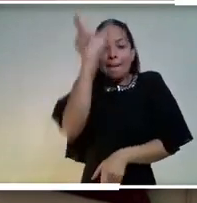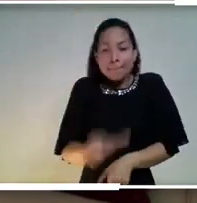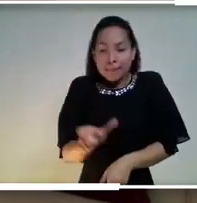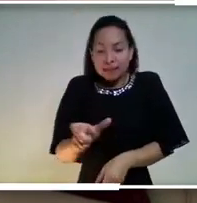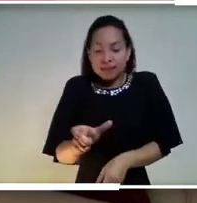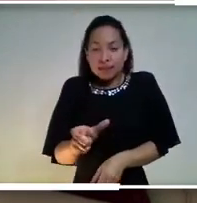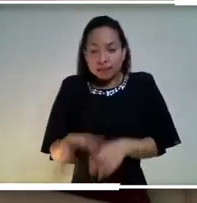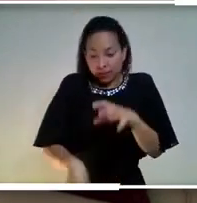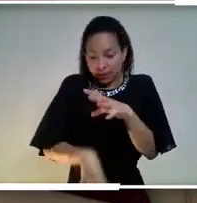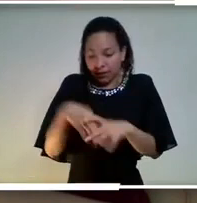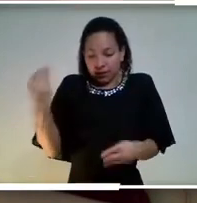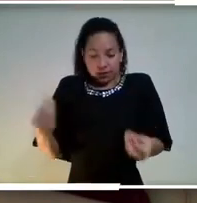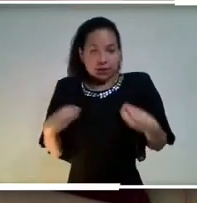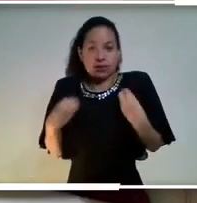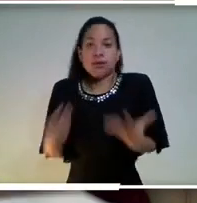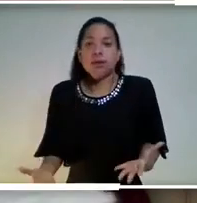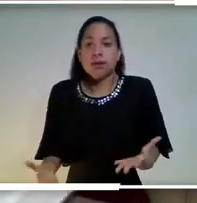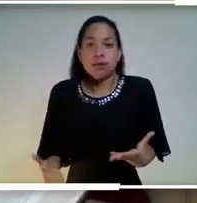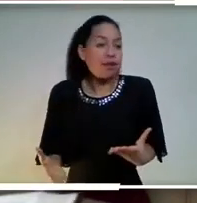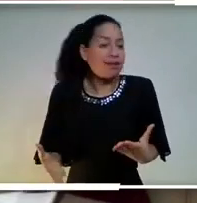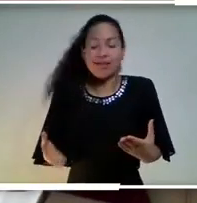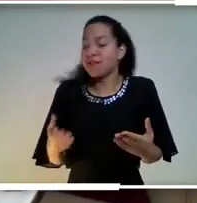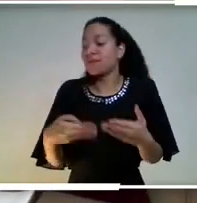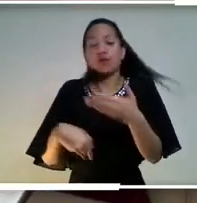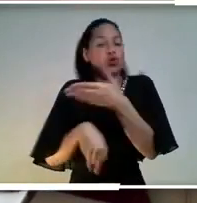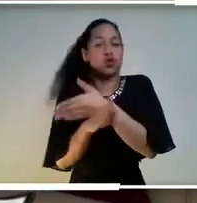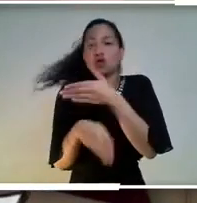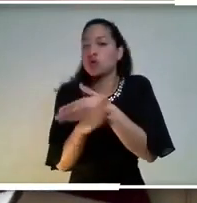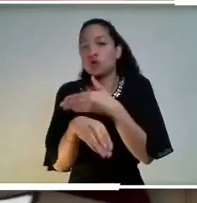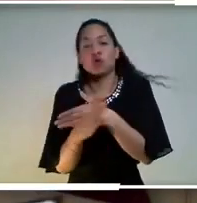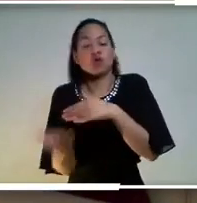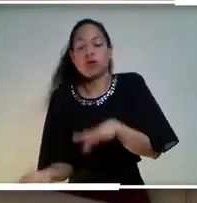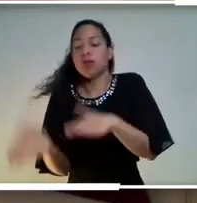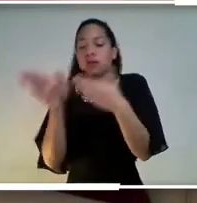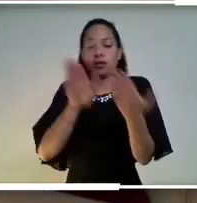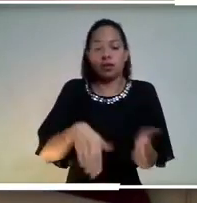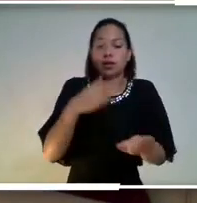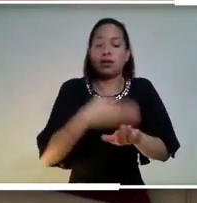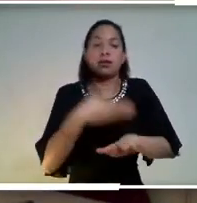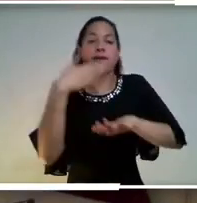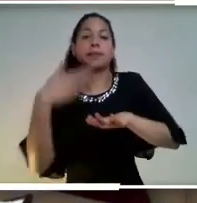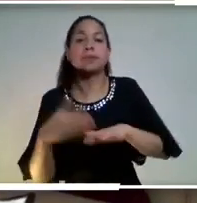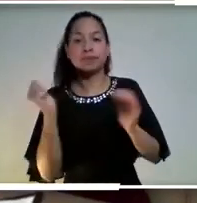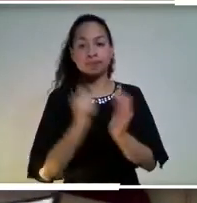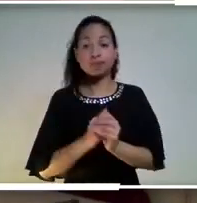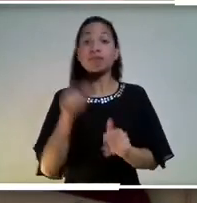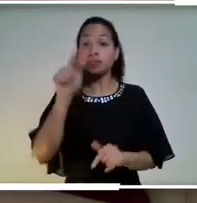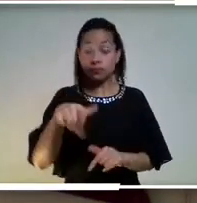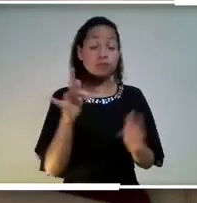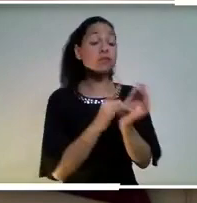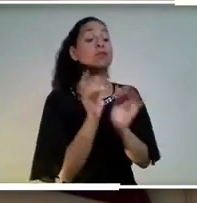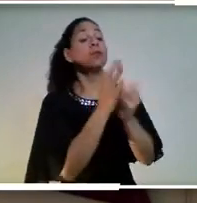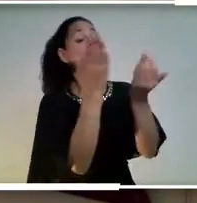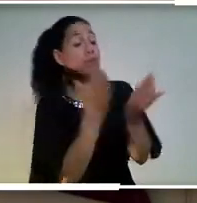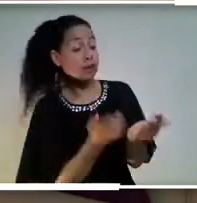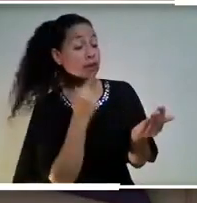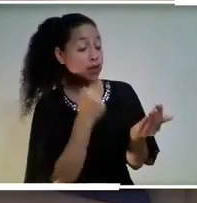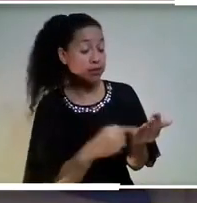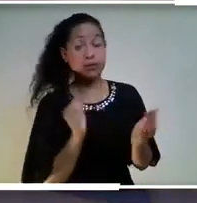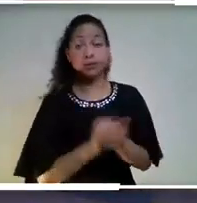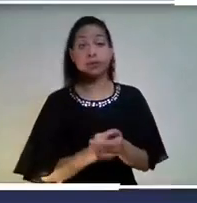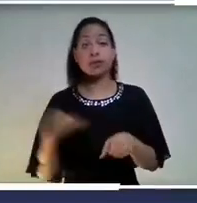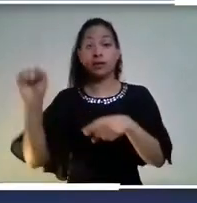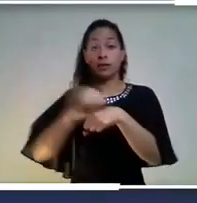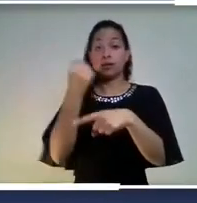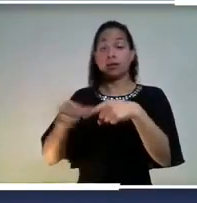la muerte y eso concuerda con lo que dice toda la escritura en 1600 versículos vamos a ver uno más en santiago 226